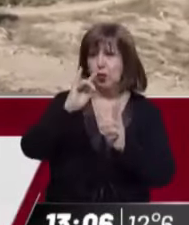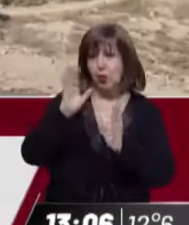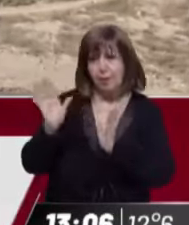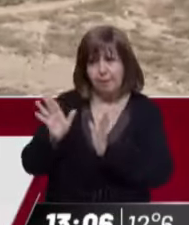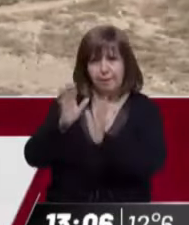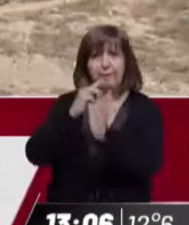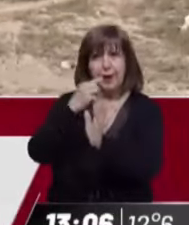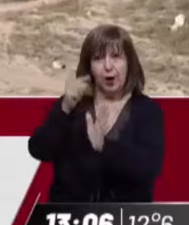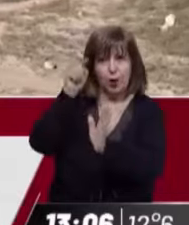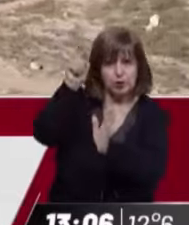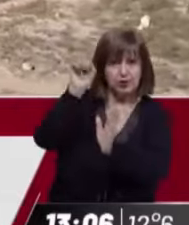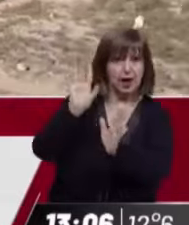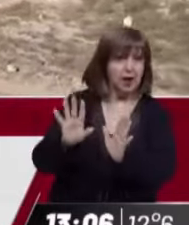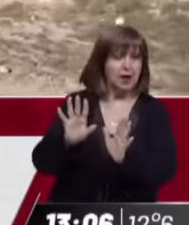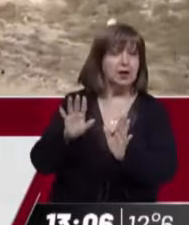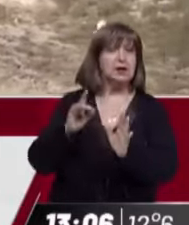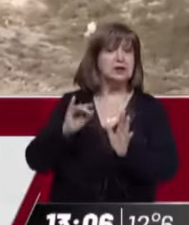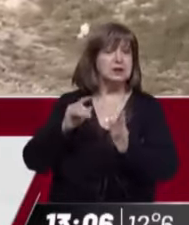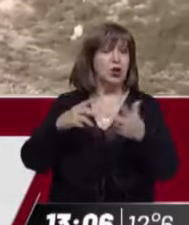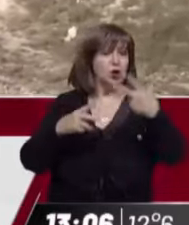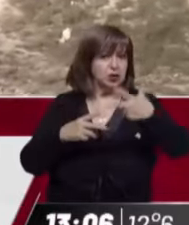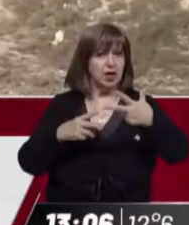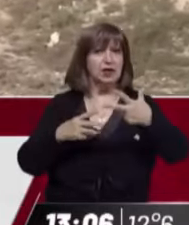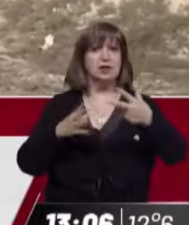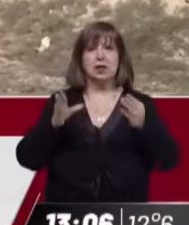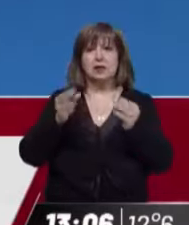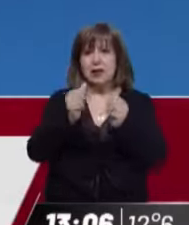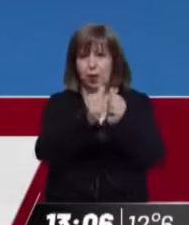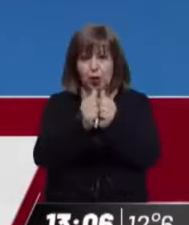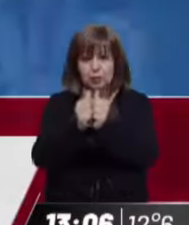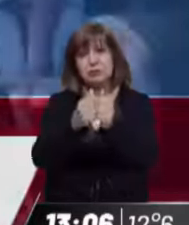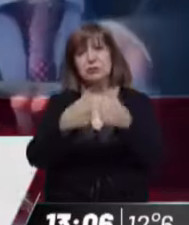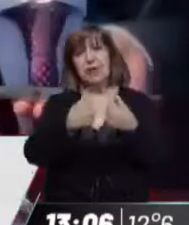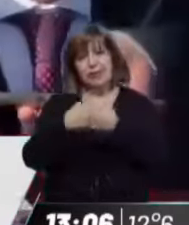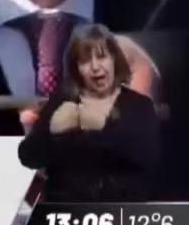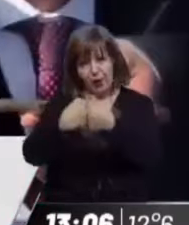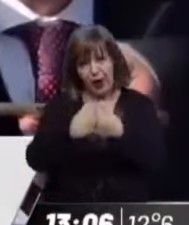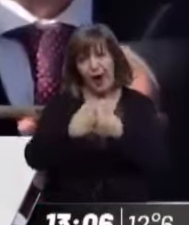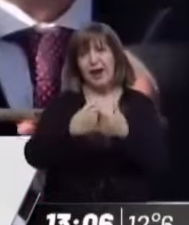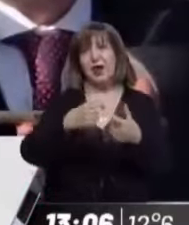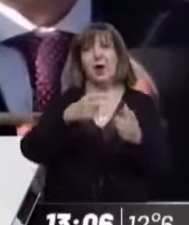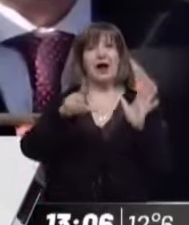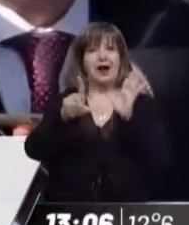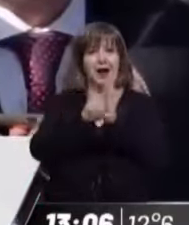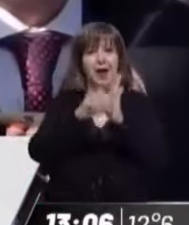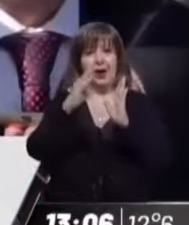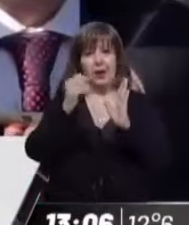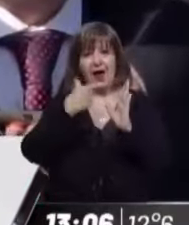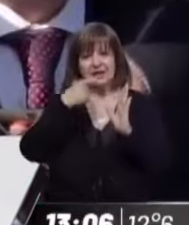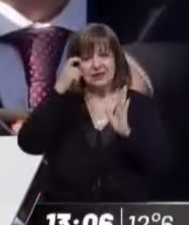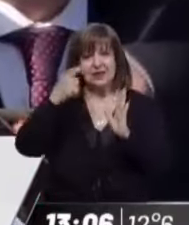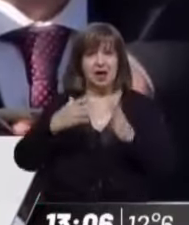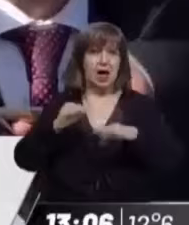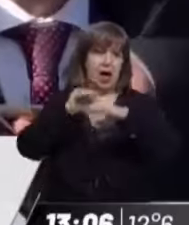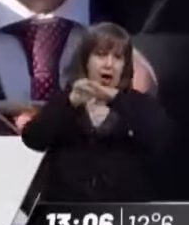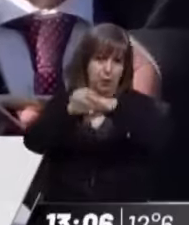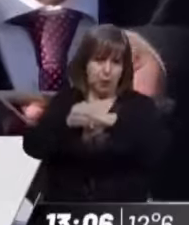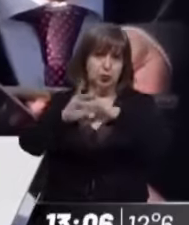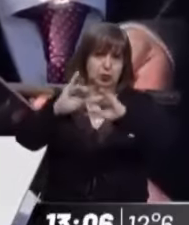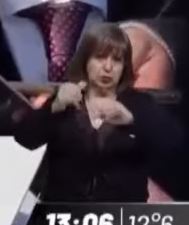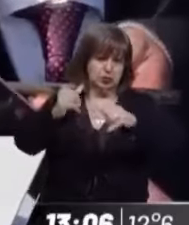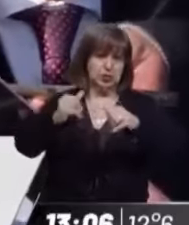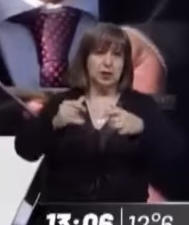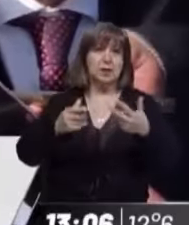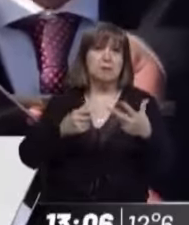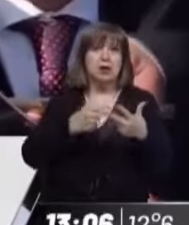apoyo permanente de que el país se normalice económicamente. Nosotros no tenemos instrumentos de política económica, ni en San Luis, ni en